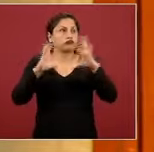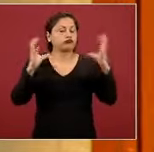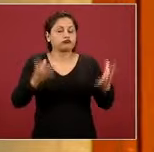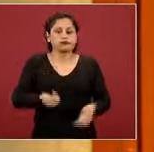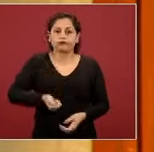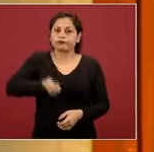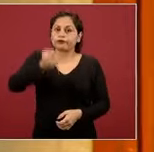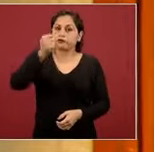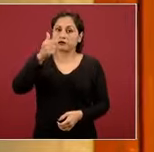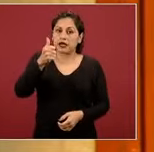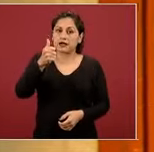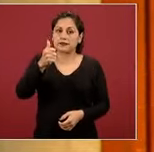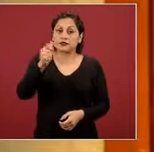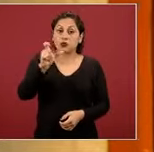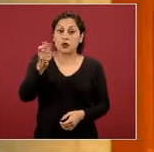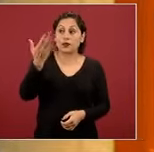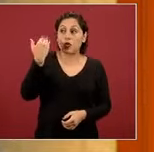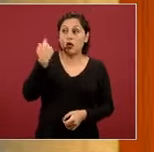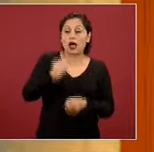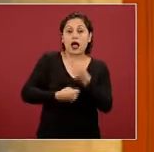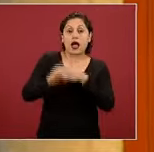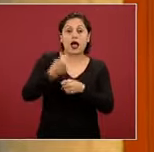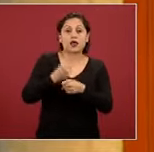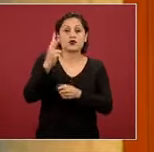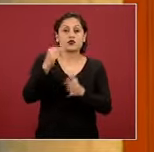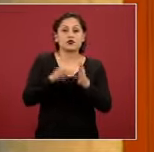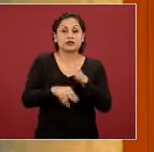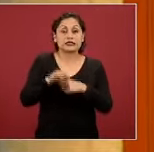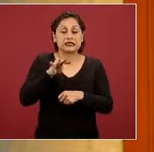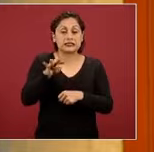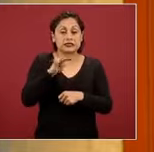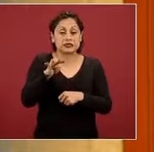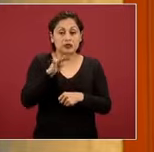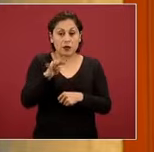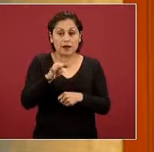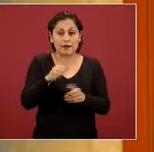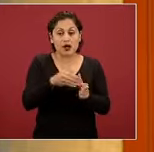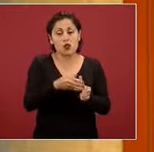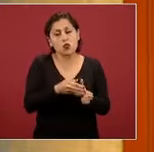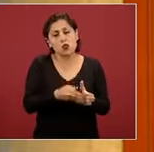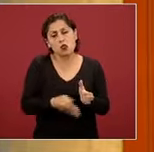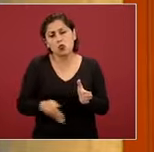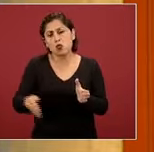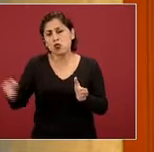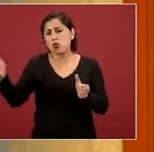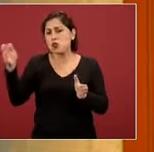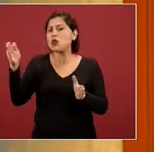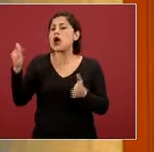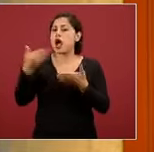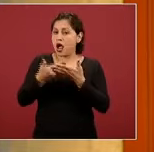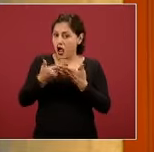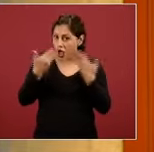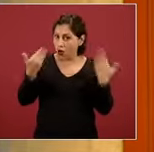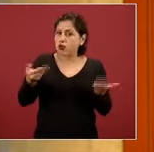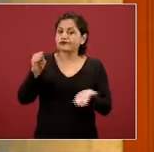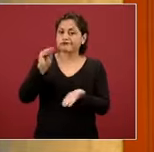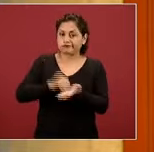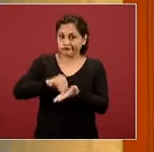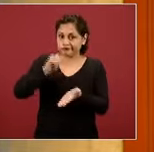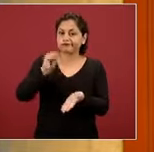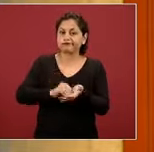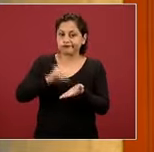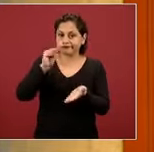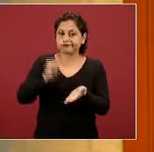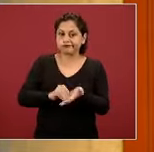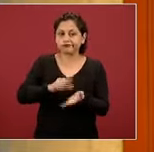al final del año 2019 y posteriormente ha continuado todo lo que llevamos del año 2020, la